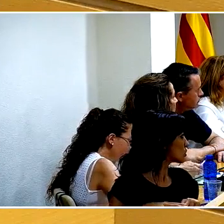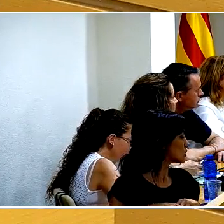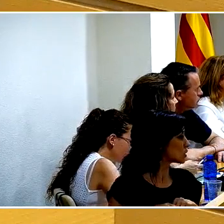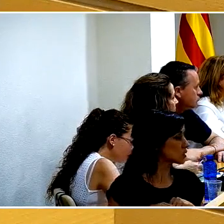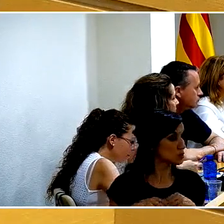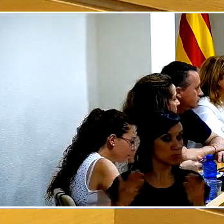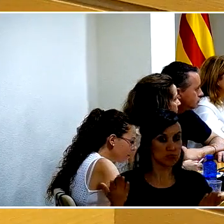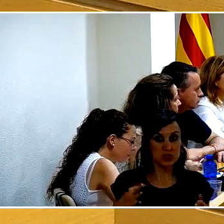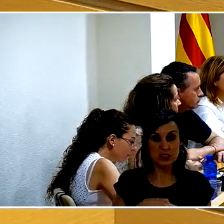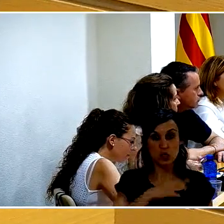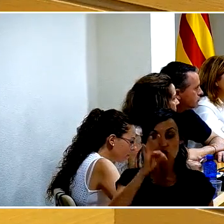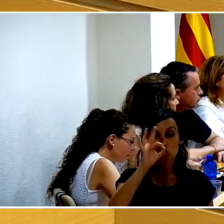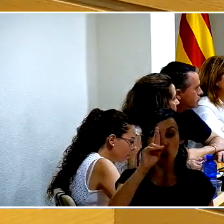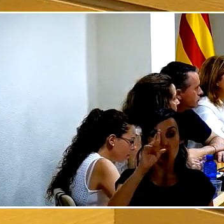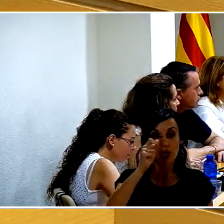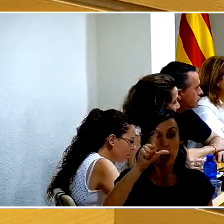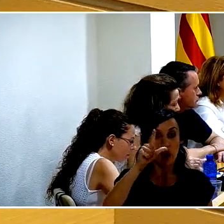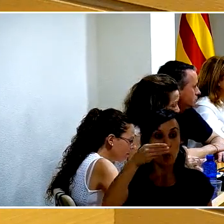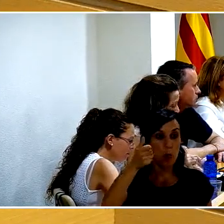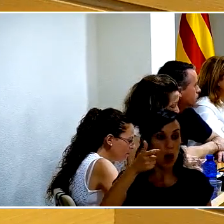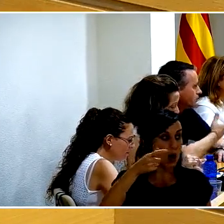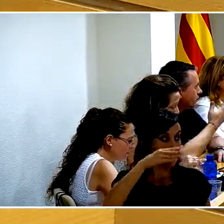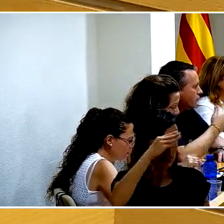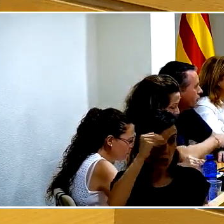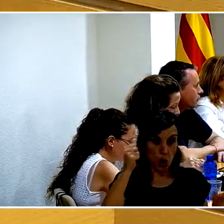el señor Torralba se le ha olvidado lo que tenía que decir, el